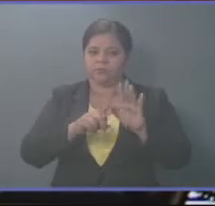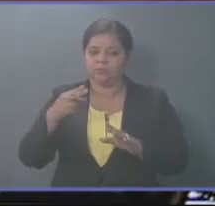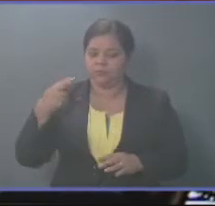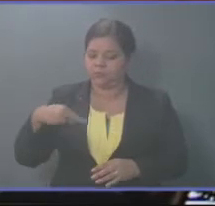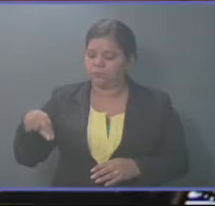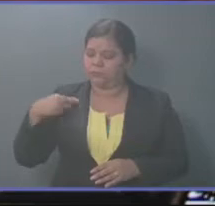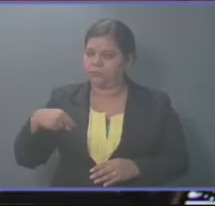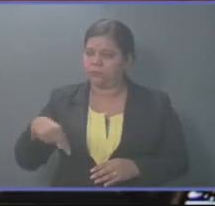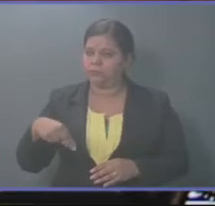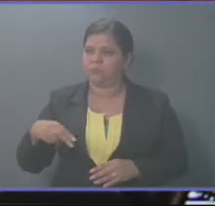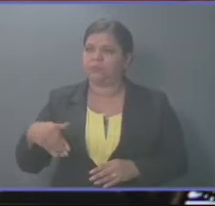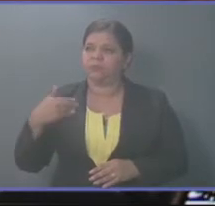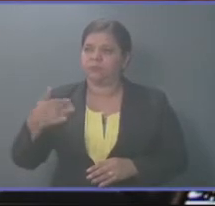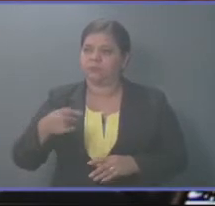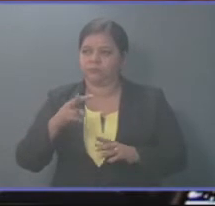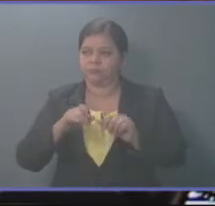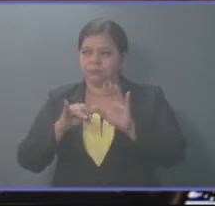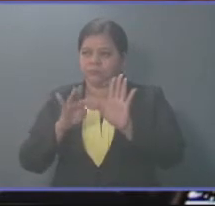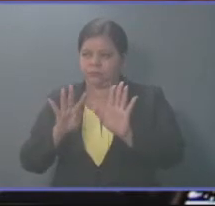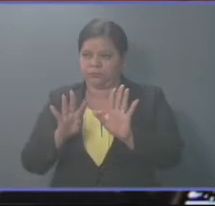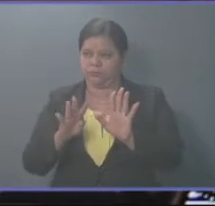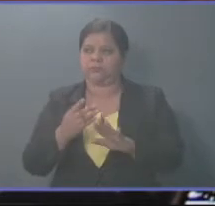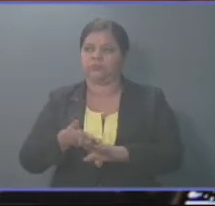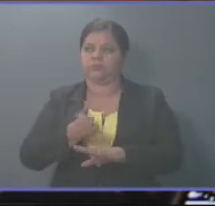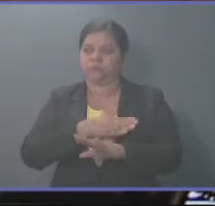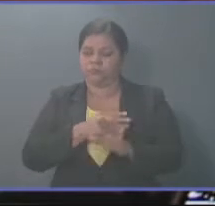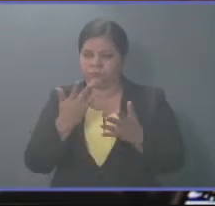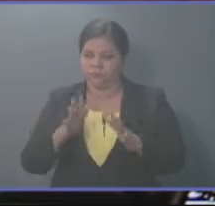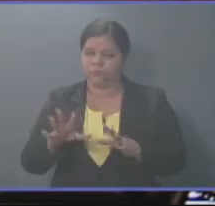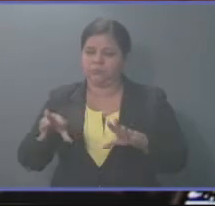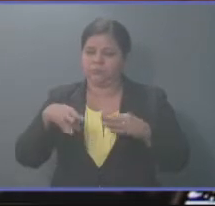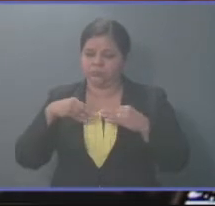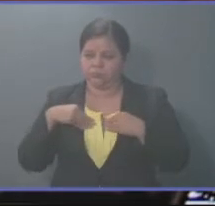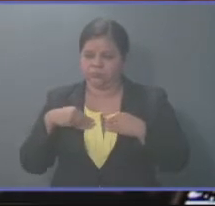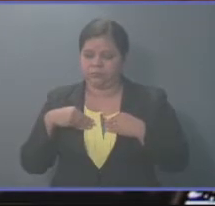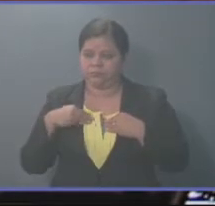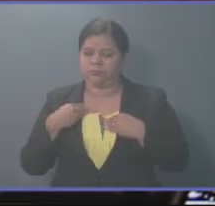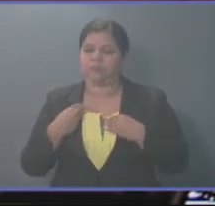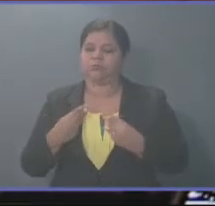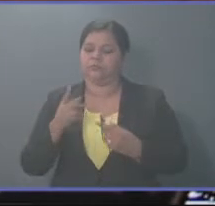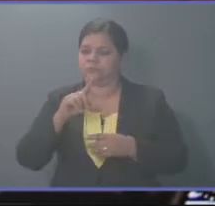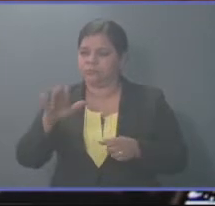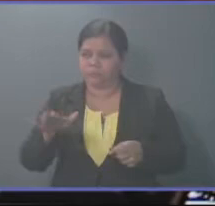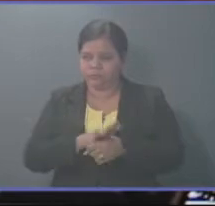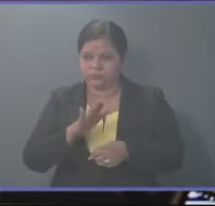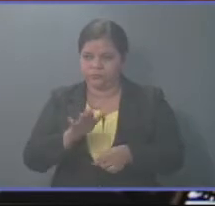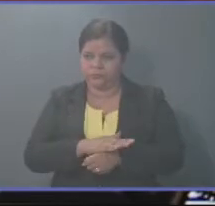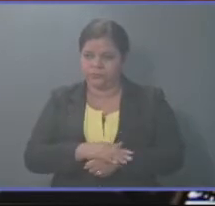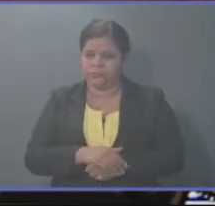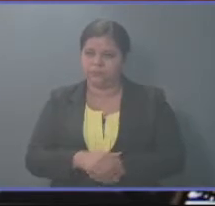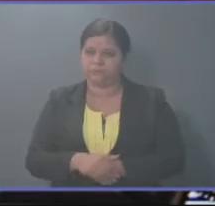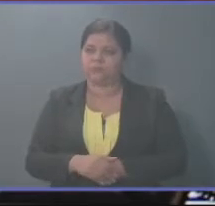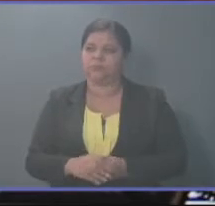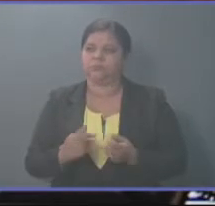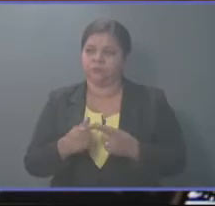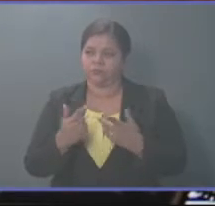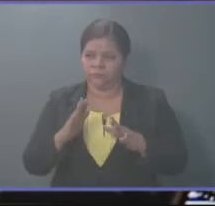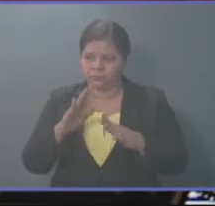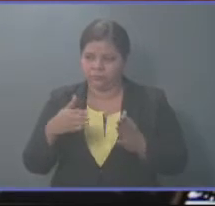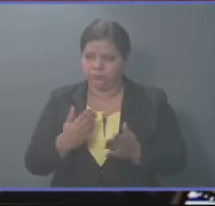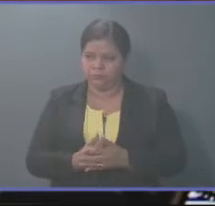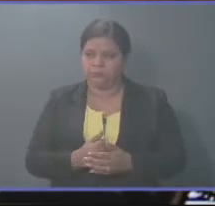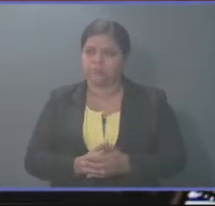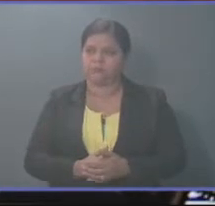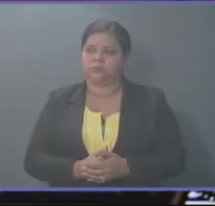noviembre del 2019, habiendo sido estas aceptadas parcialmente por la Asamblea Legislativa en sesión plenaria del jueves